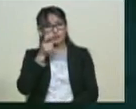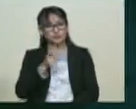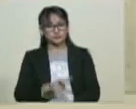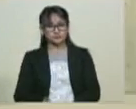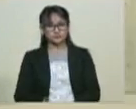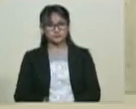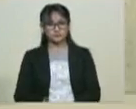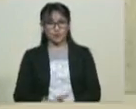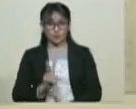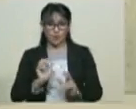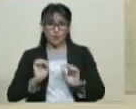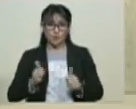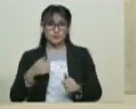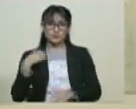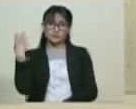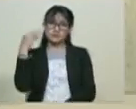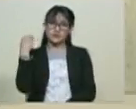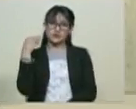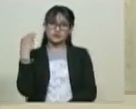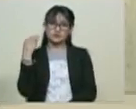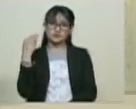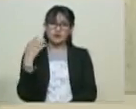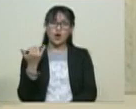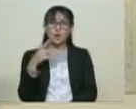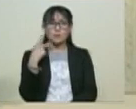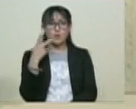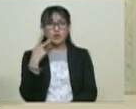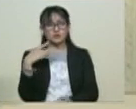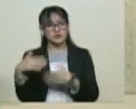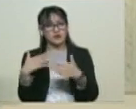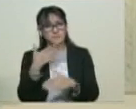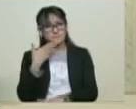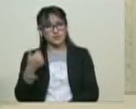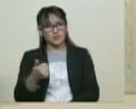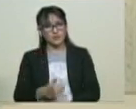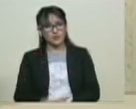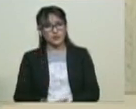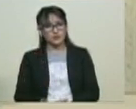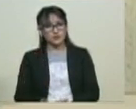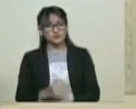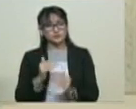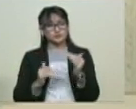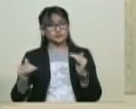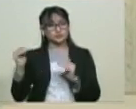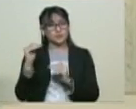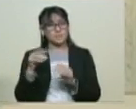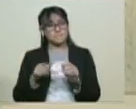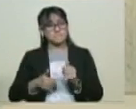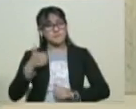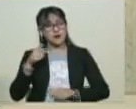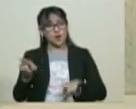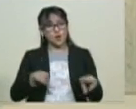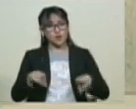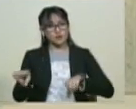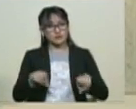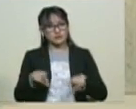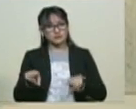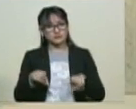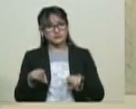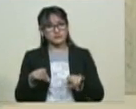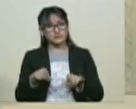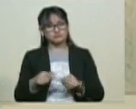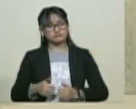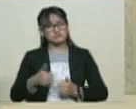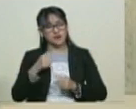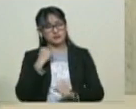nuevo comienzo, digo yo. Bueno, vamos hacia las políticas para mejorar, a un nivel superior de coordinación, a un nivel superior